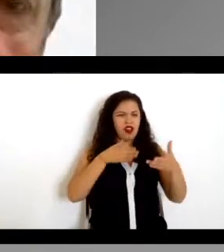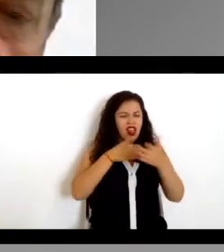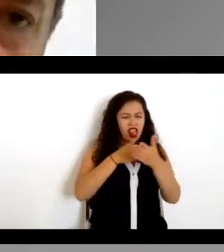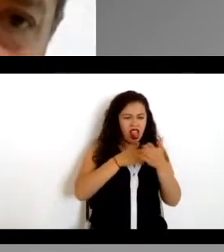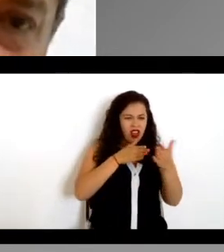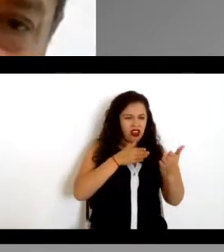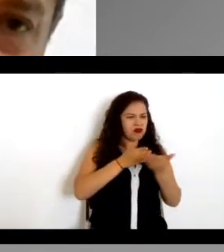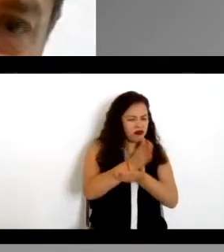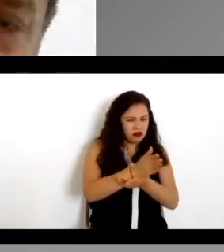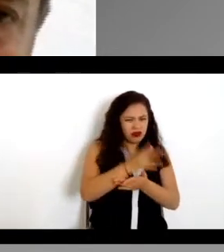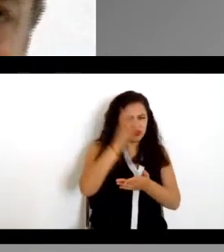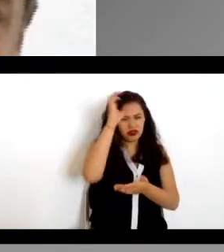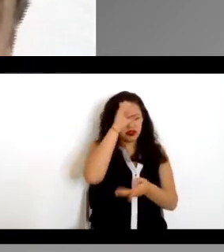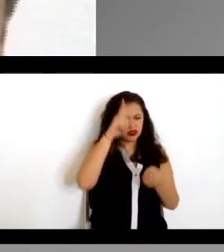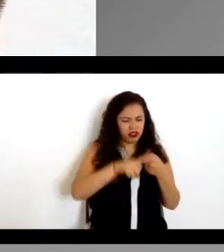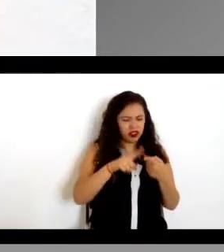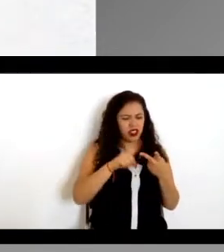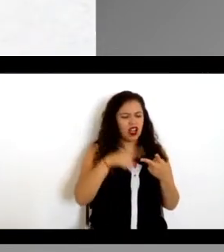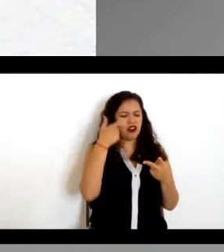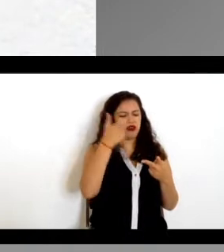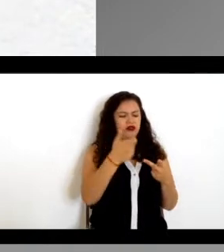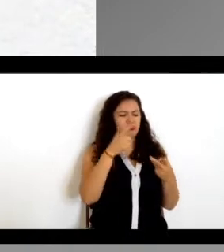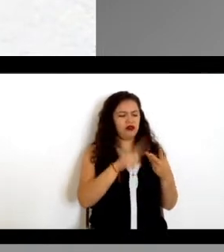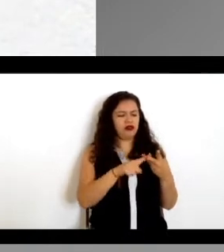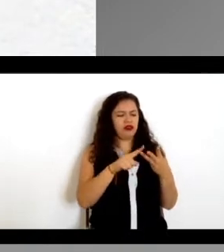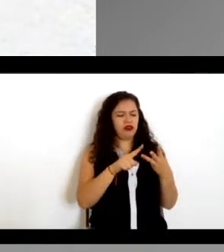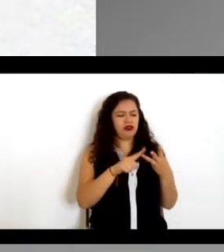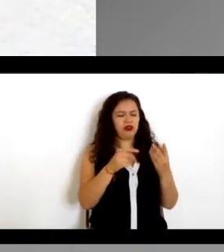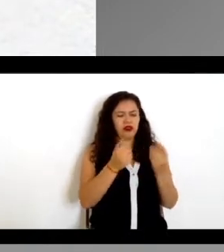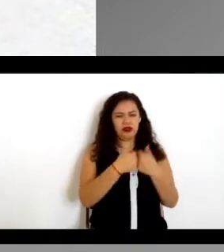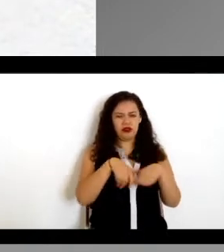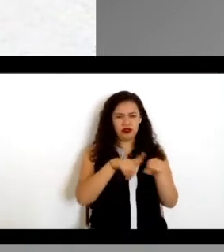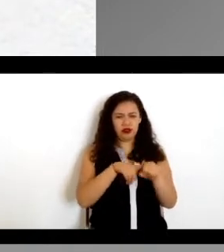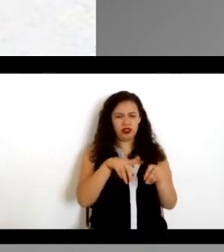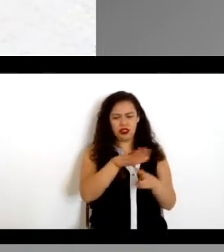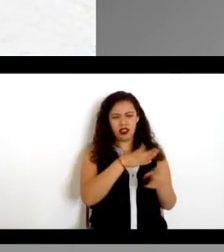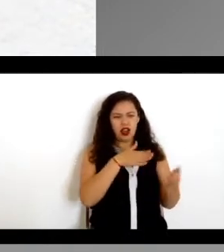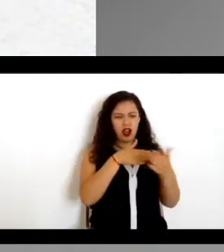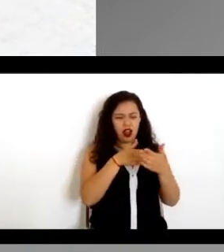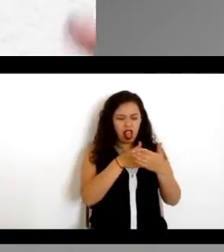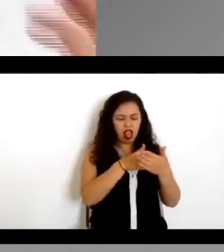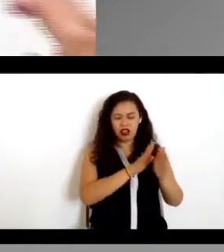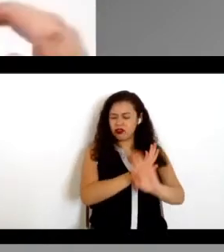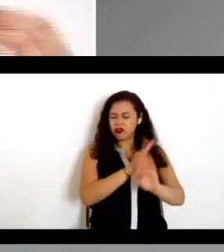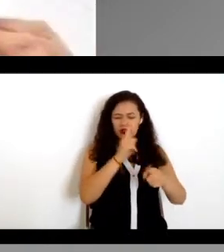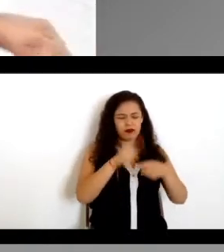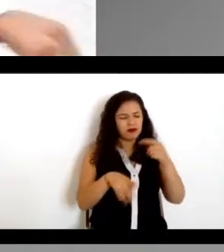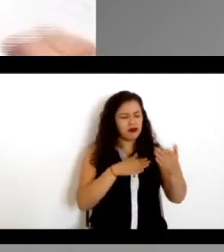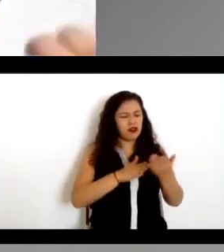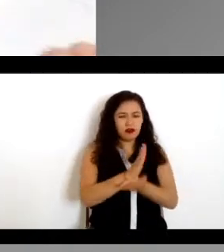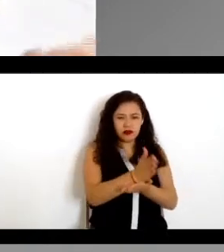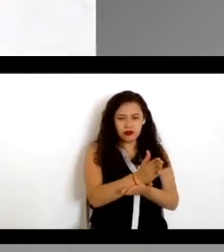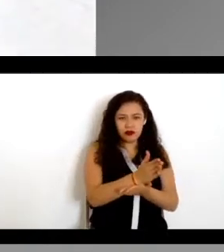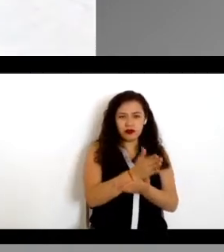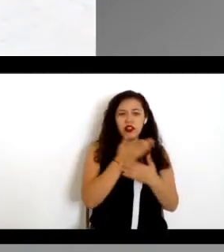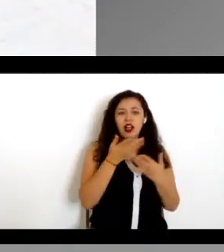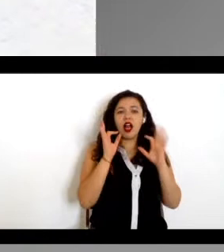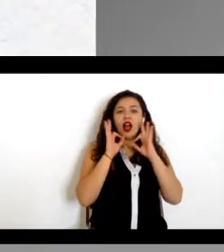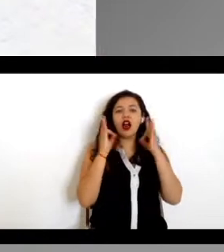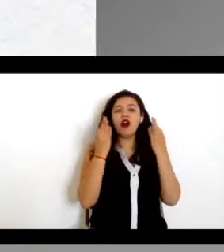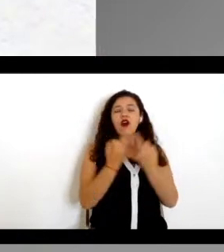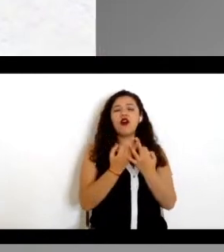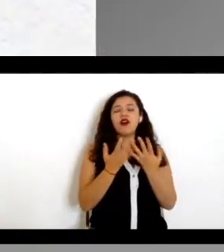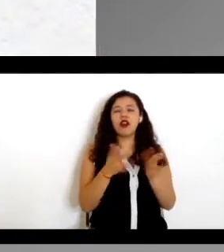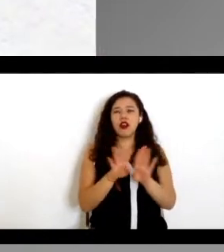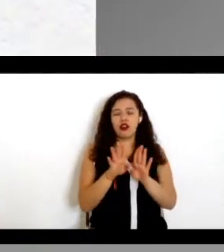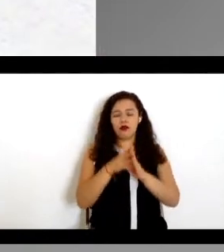culturales, económicas, de todo tipo. Y la única manera es cuando a la persona le llega o le cae el peine